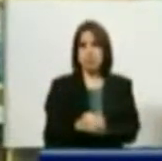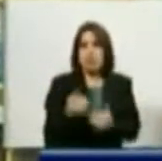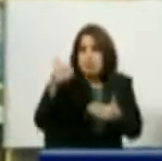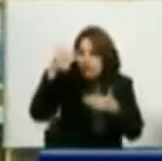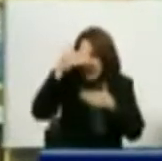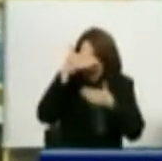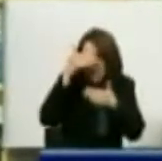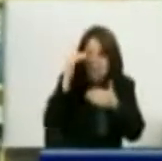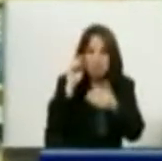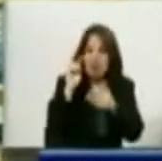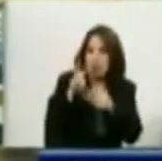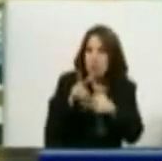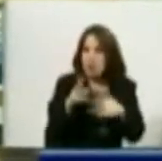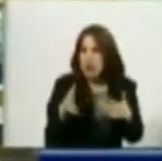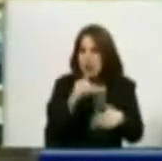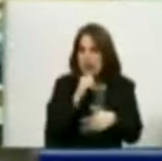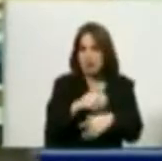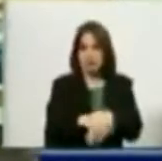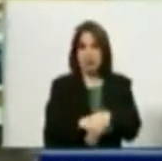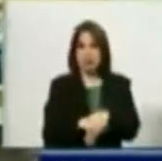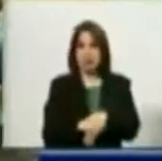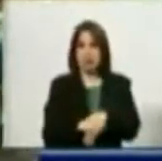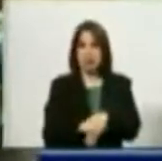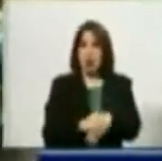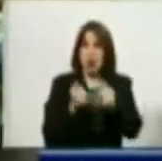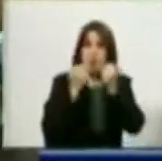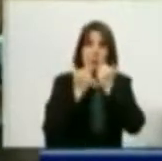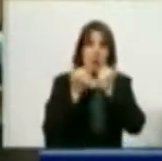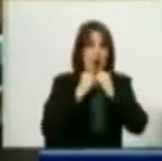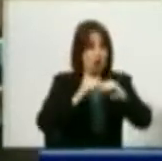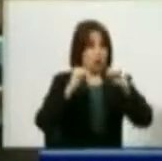protestan protestan